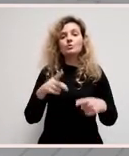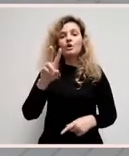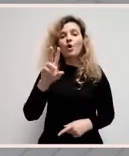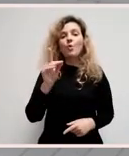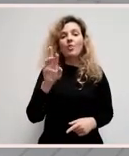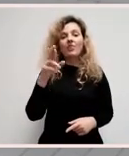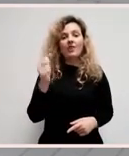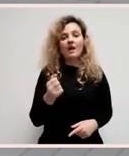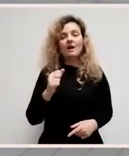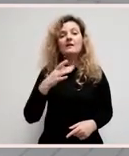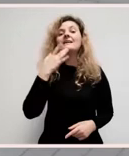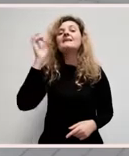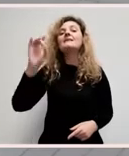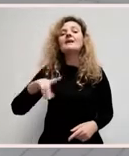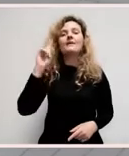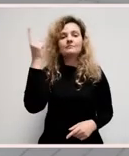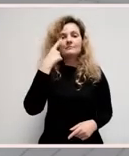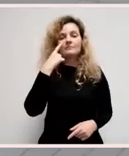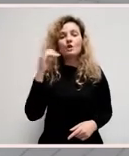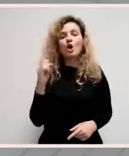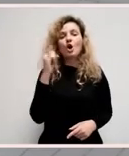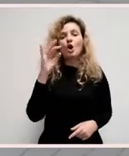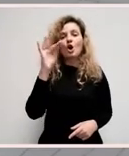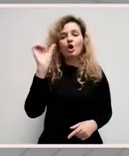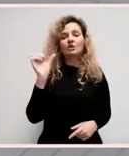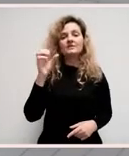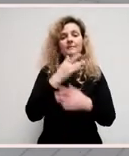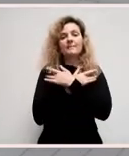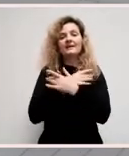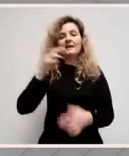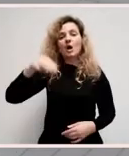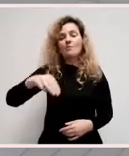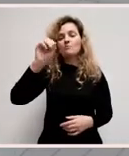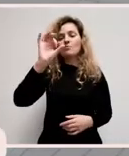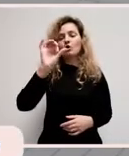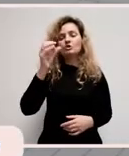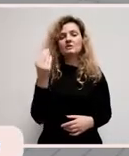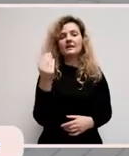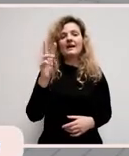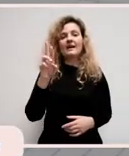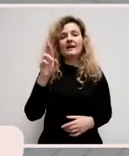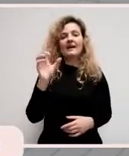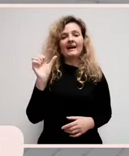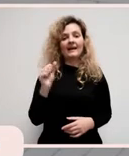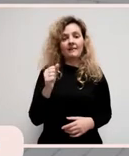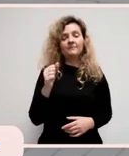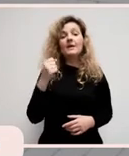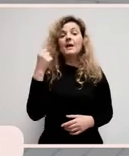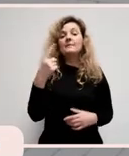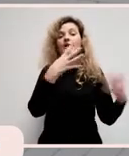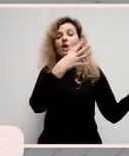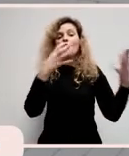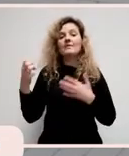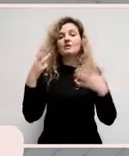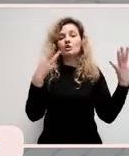de punta aguda fue descubierta por don josé maría mosquera 1 año 1985 y gracias a él o se podemos